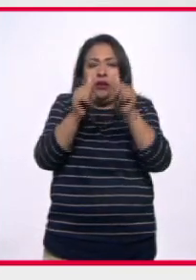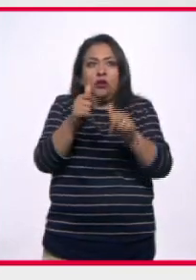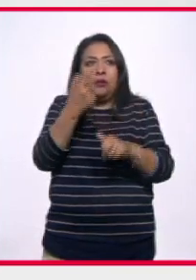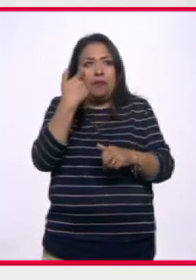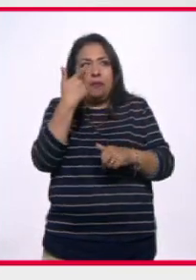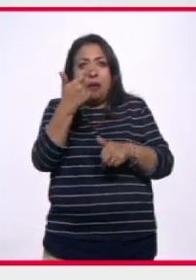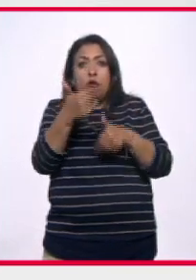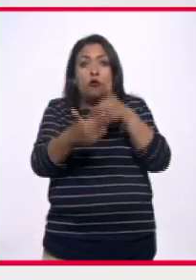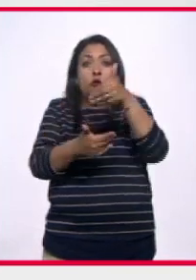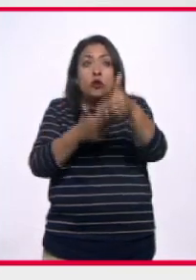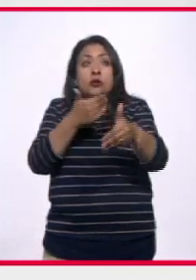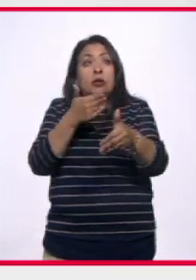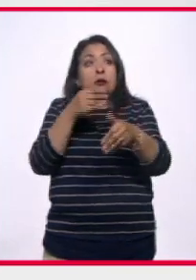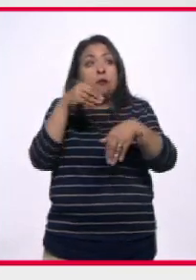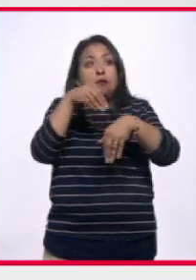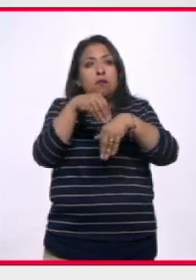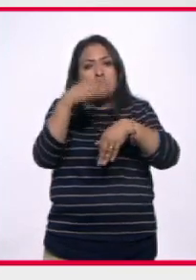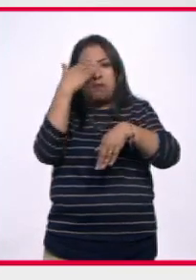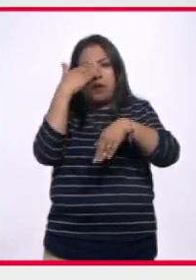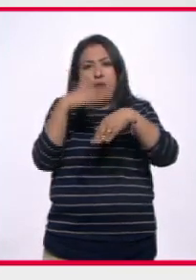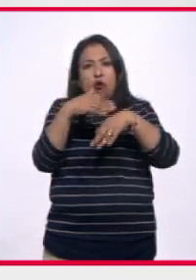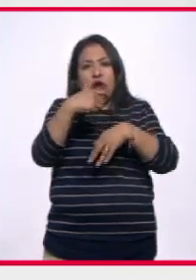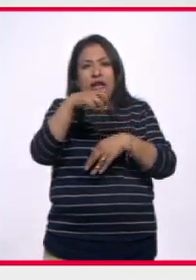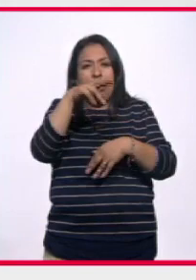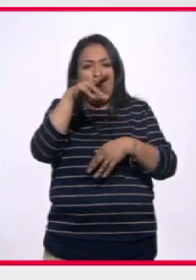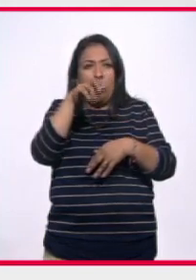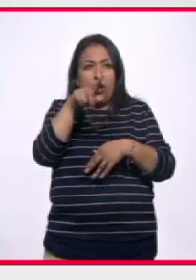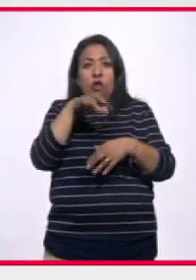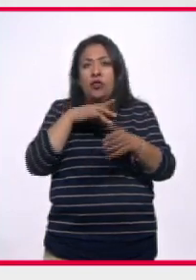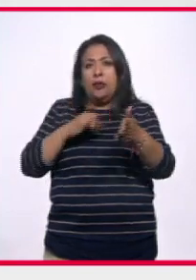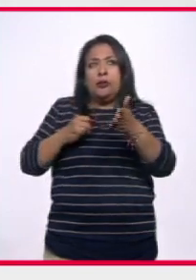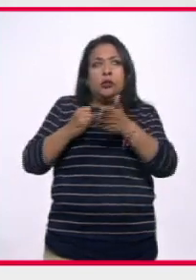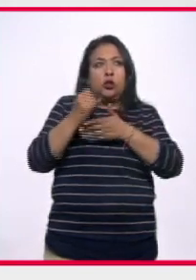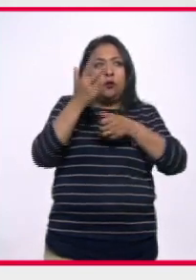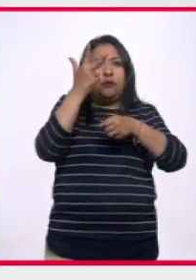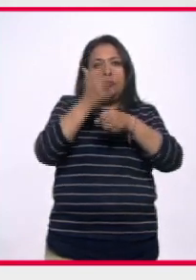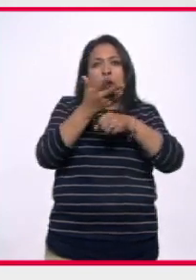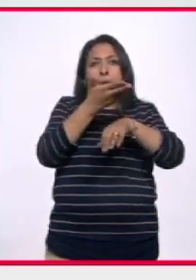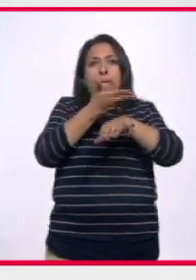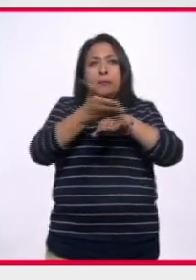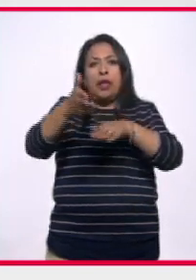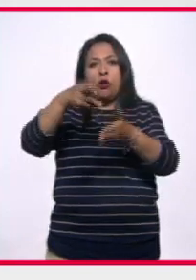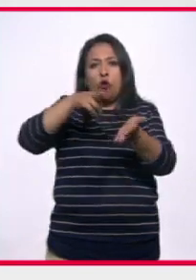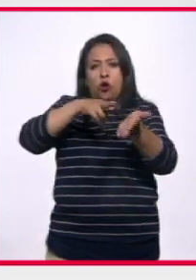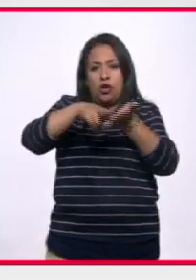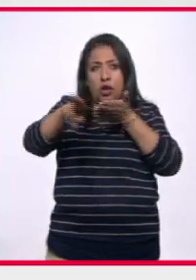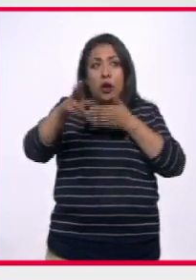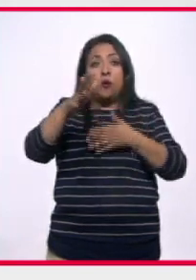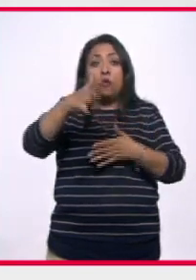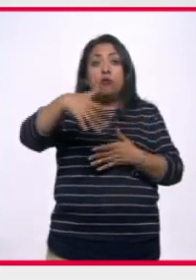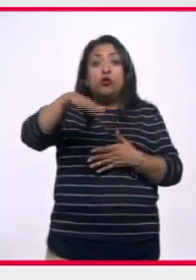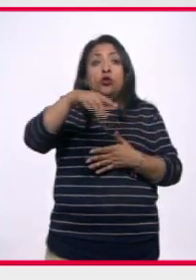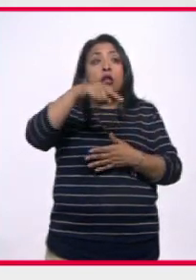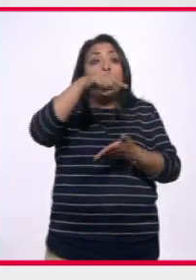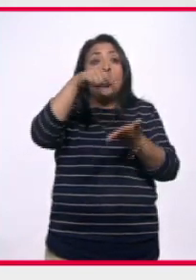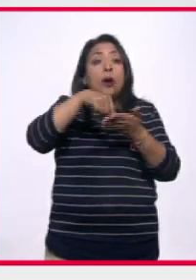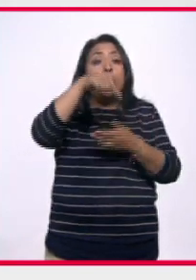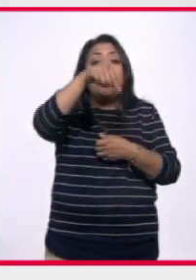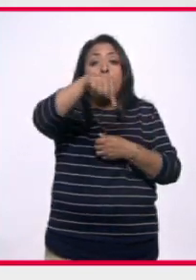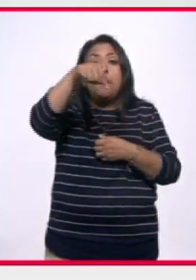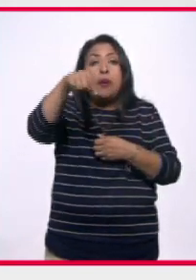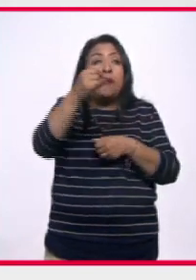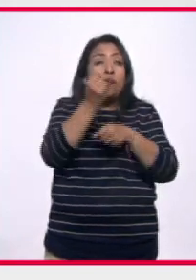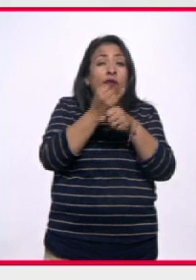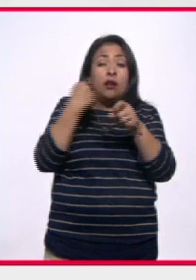cuenta del proceso de reconstrucción de la memoria de cuarón la decisión de filmar en blanco y negro la búsqueda de locaciones la